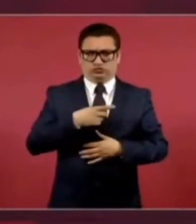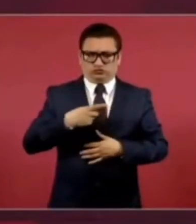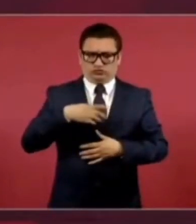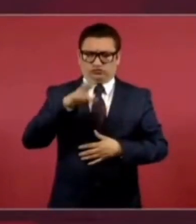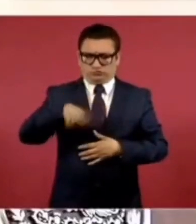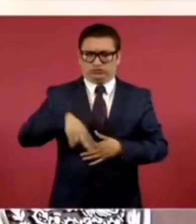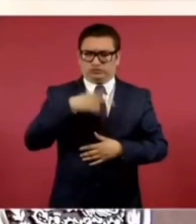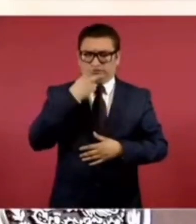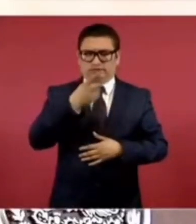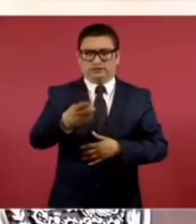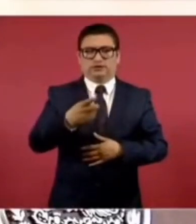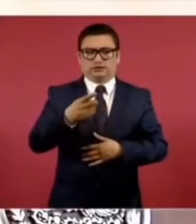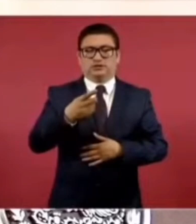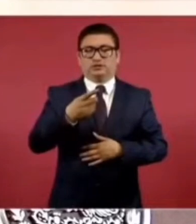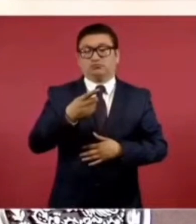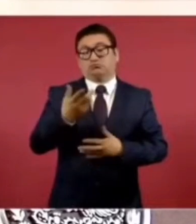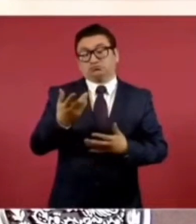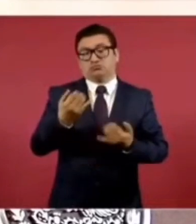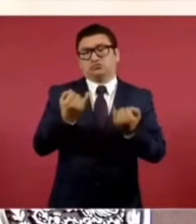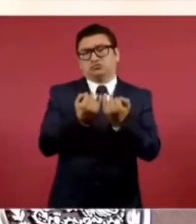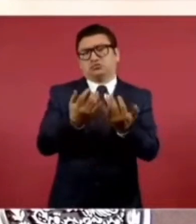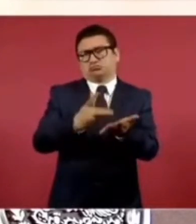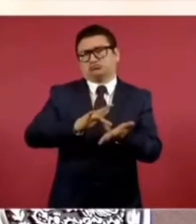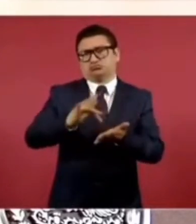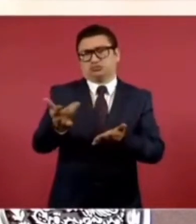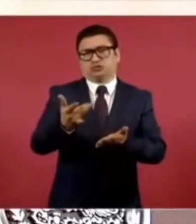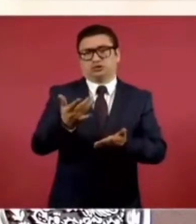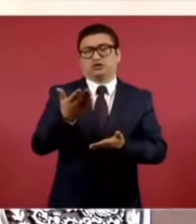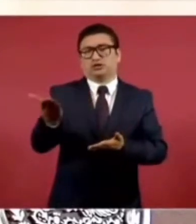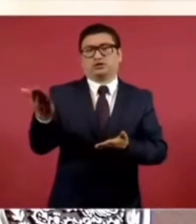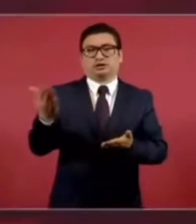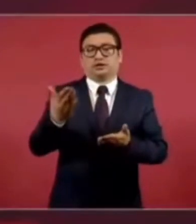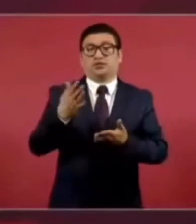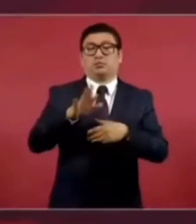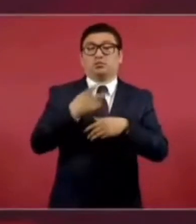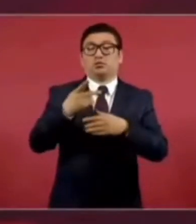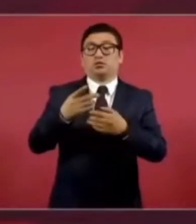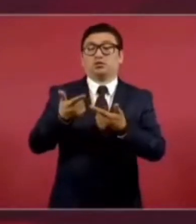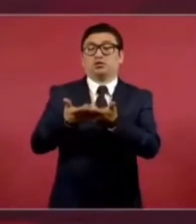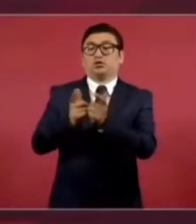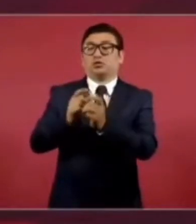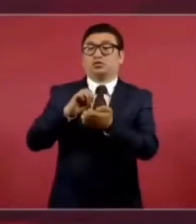decir, agradecer a nuestros adversarios